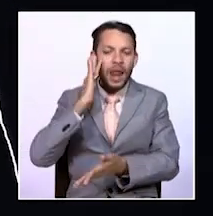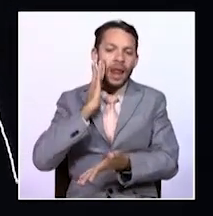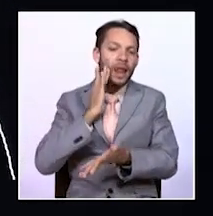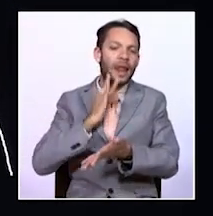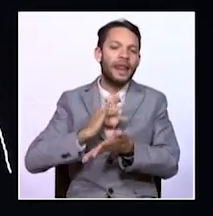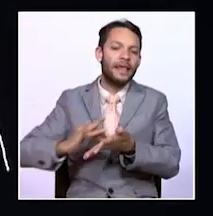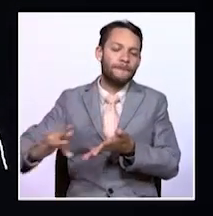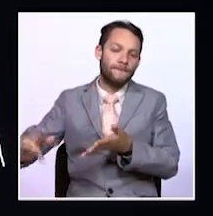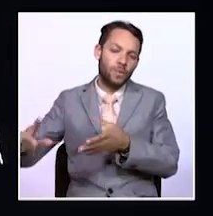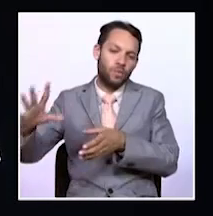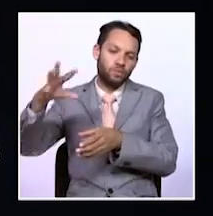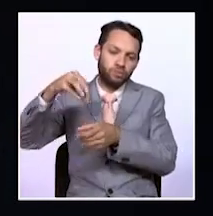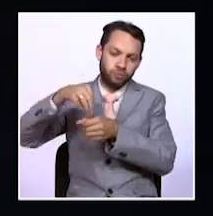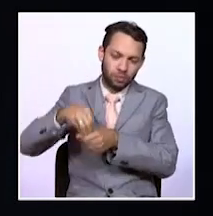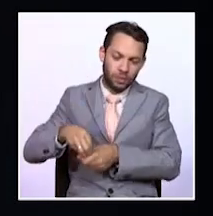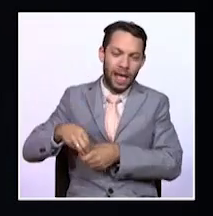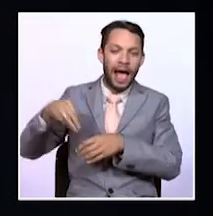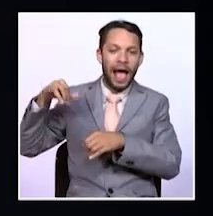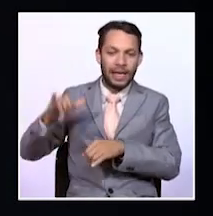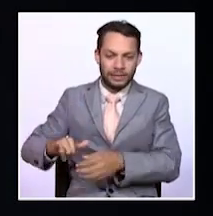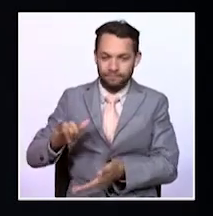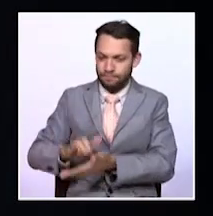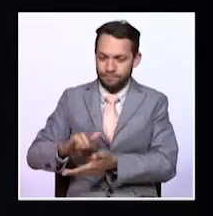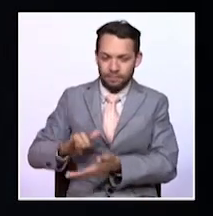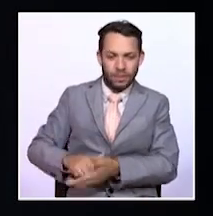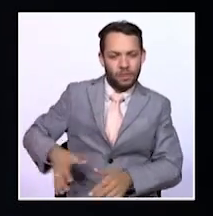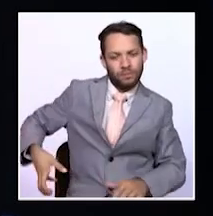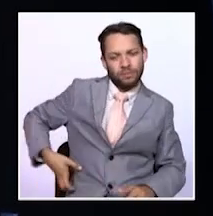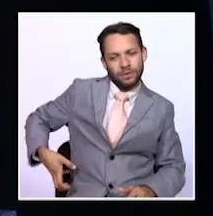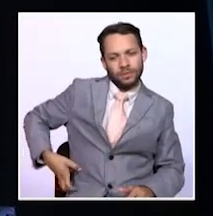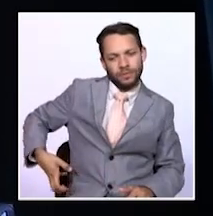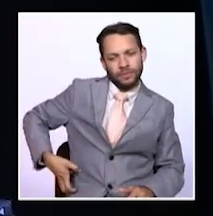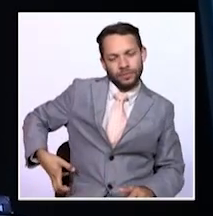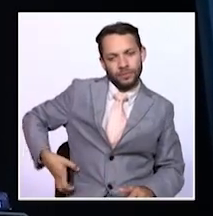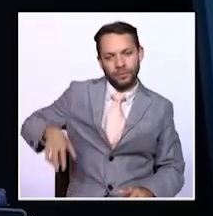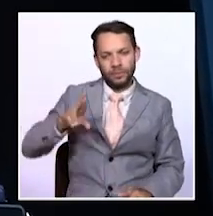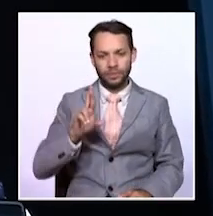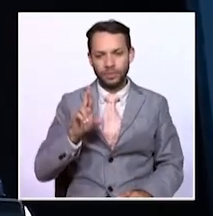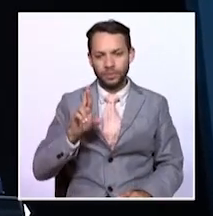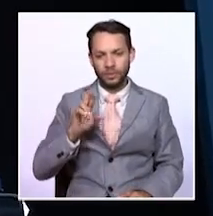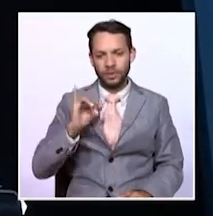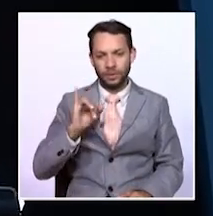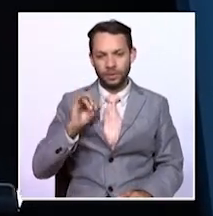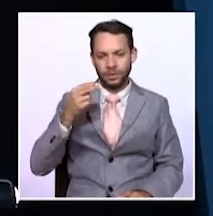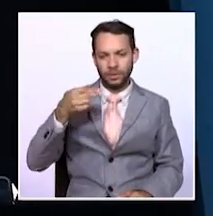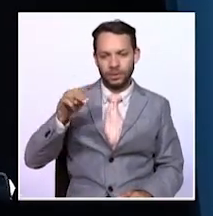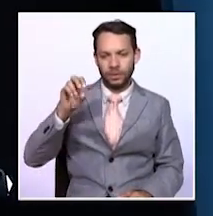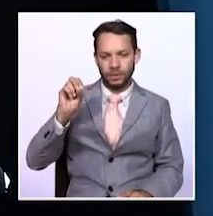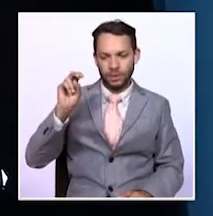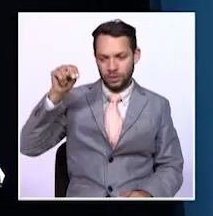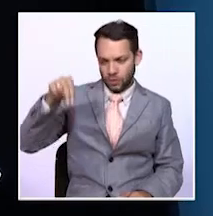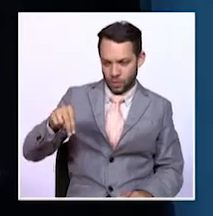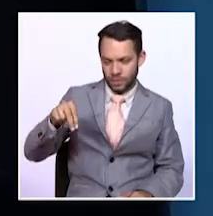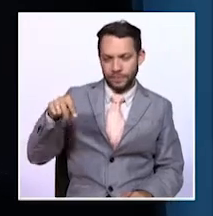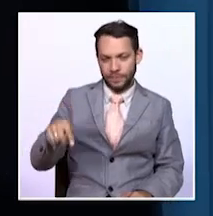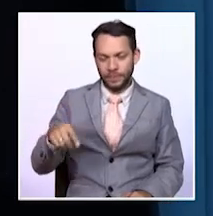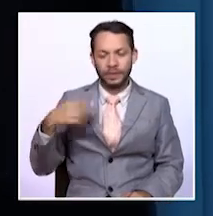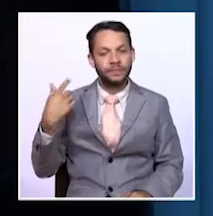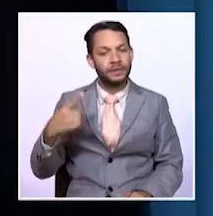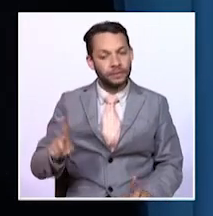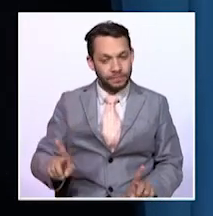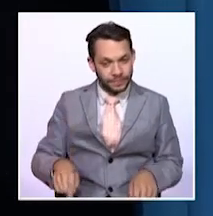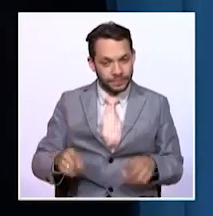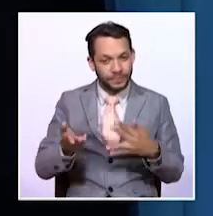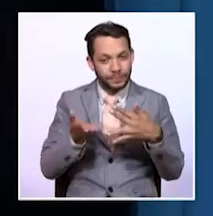los materiales nutricionales que van posteriormente hacia el sistema sanguíneo. Esta parte que vemos en la mitad